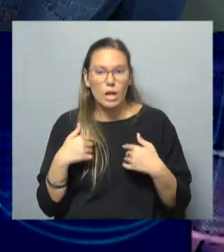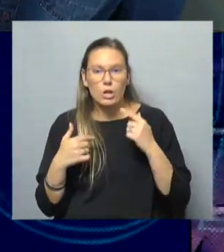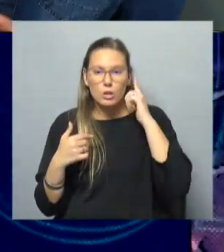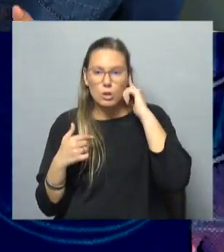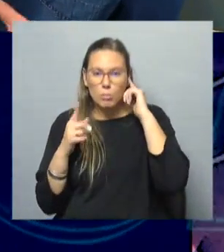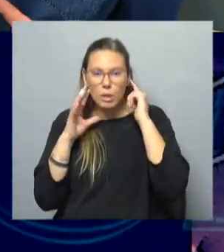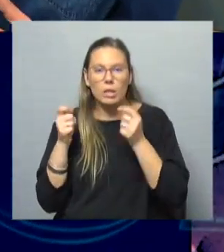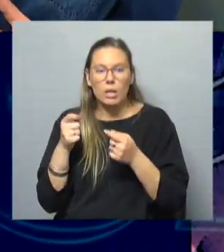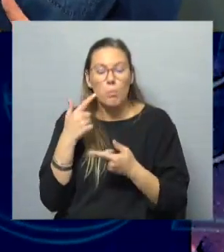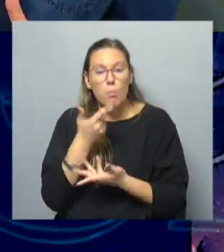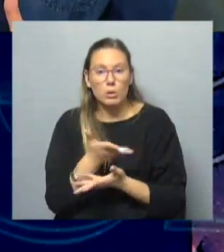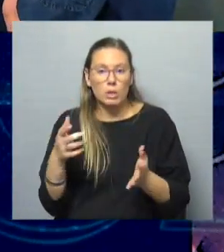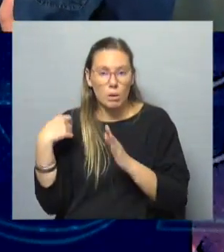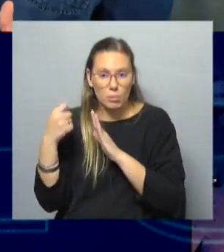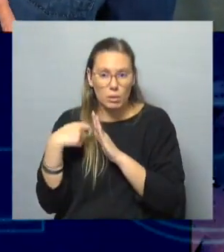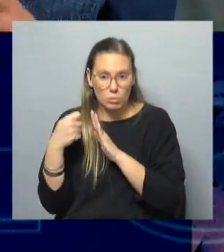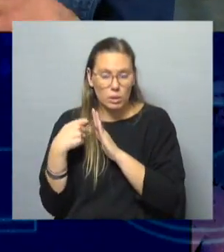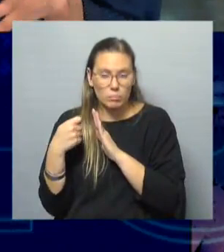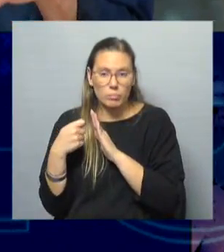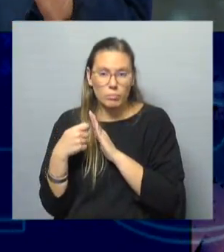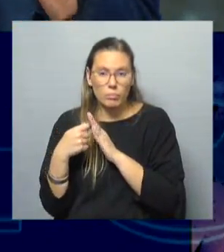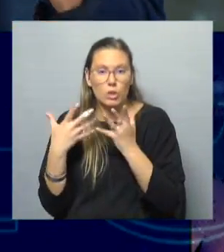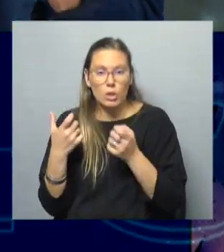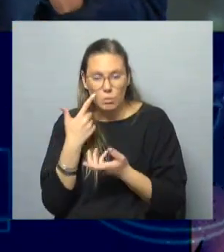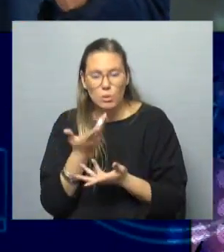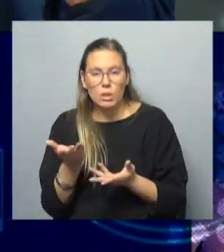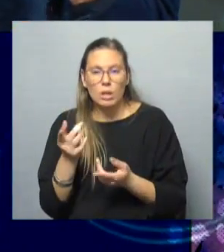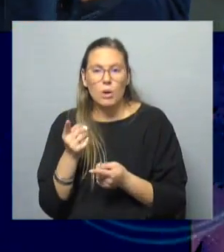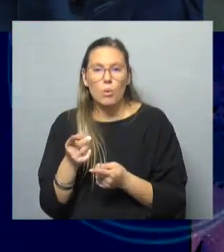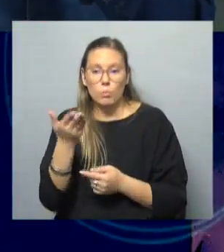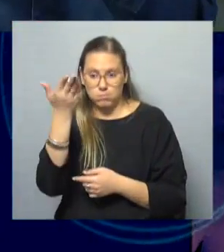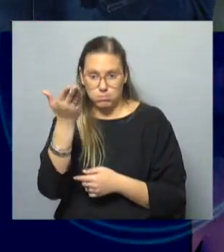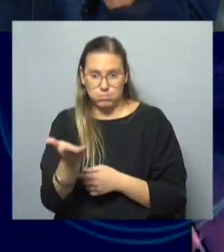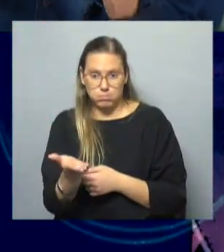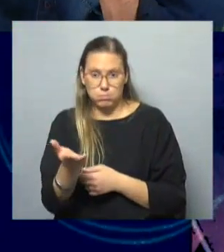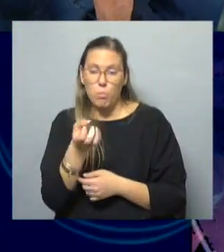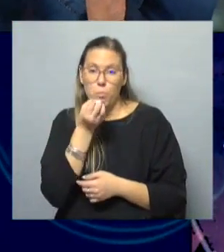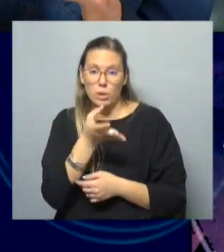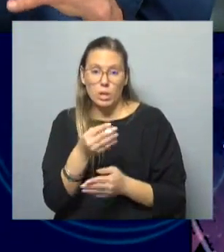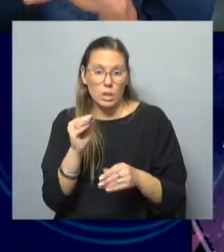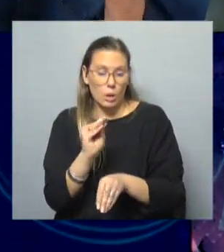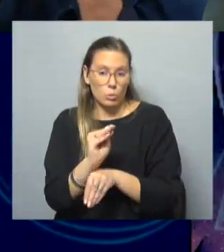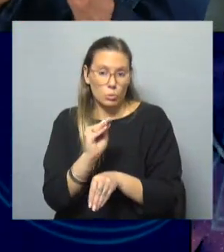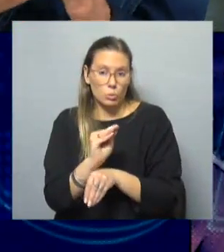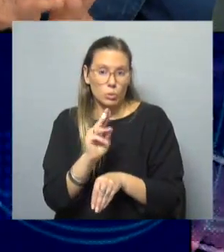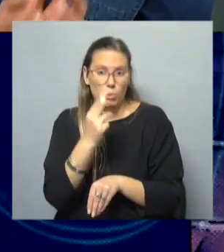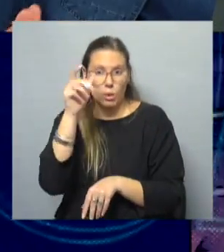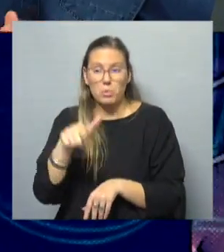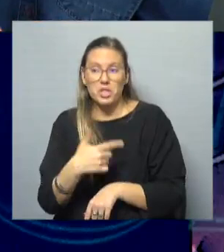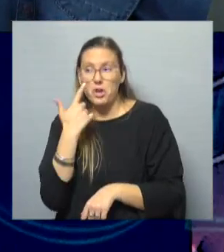en el montaje. Que es decir, bueno, estamos ante... Tenemos una figura imponente de la cultura uruguaya y un